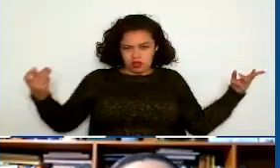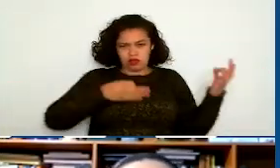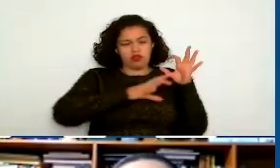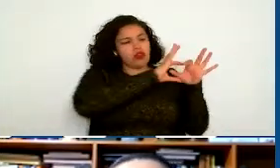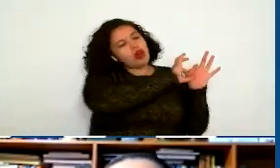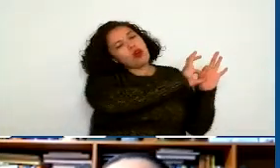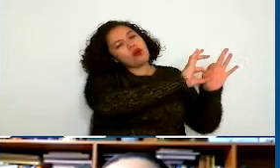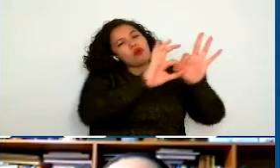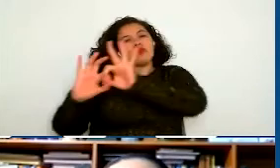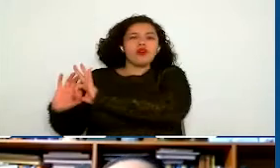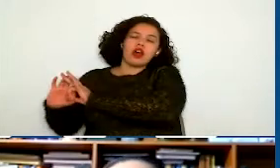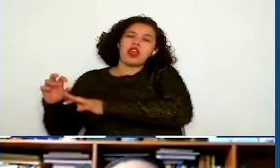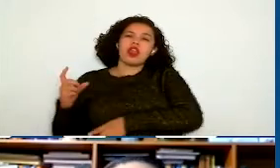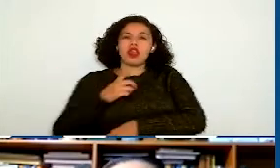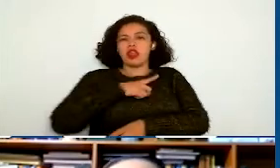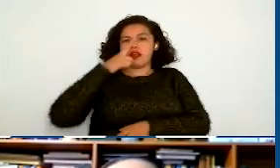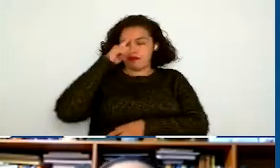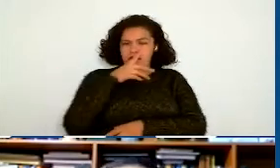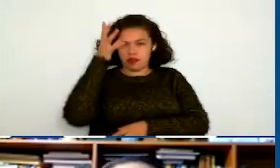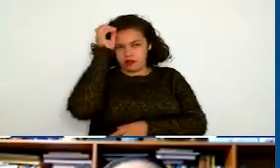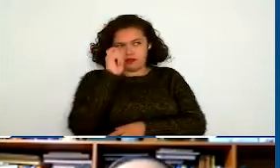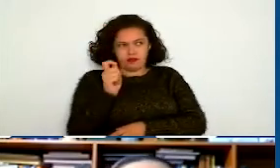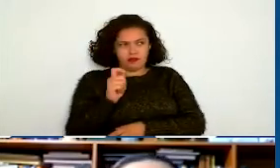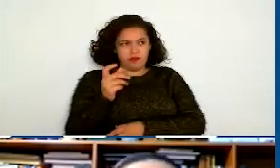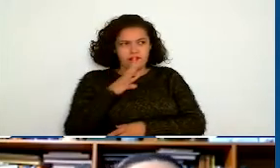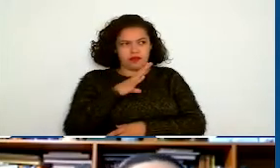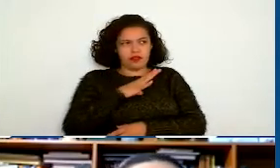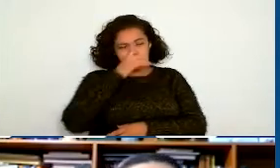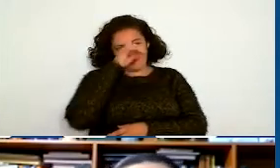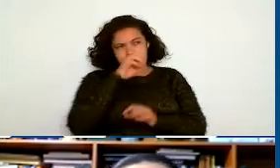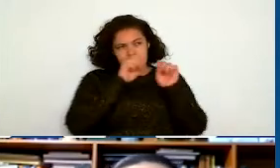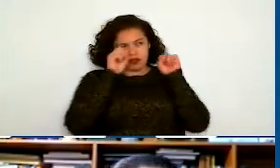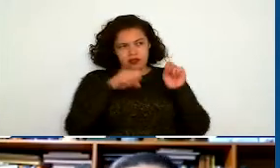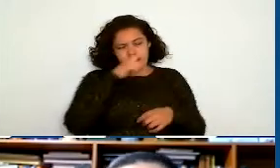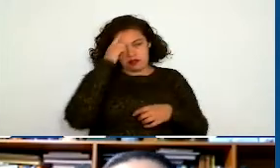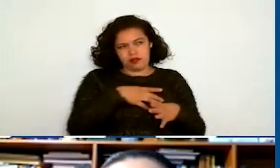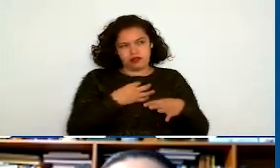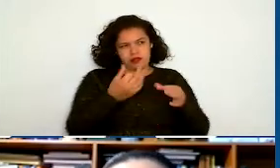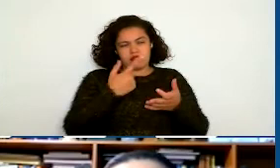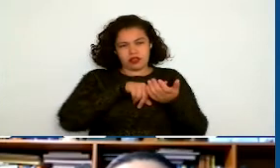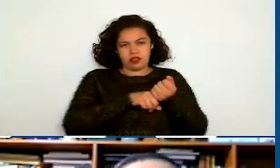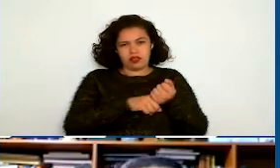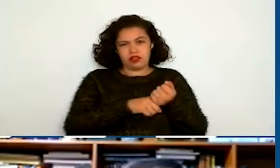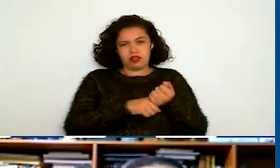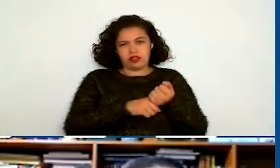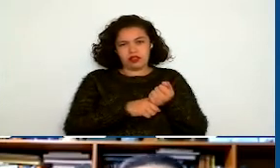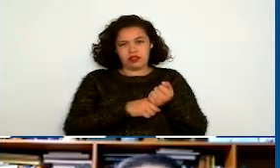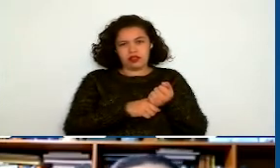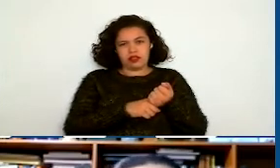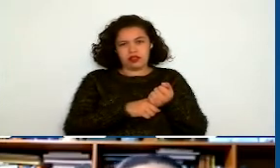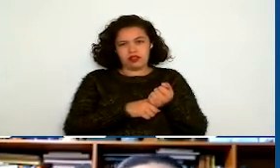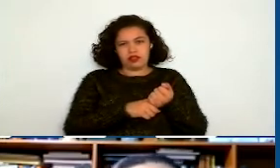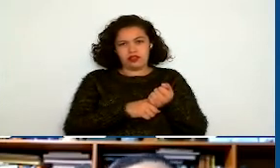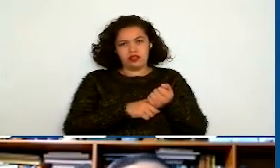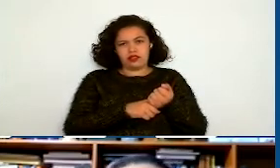digamos, de los distintos constructos que configuran los sistemas de calidad integrados. Estos comparten